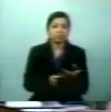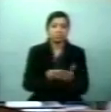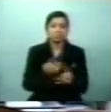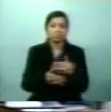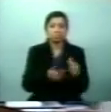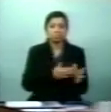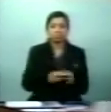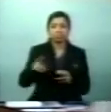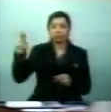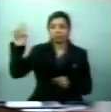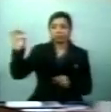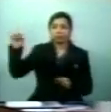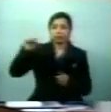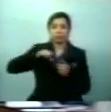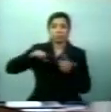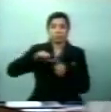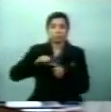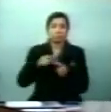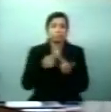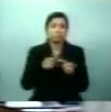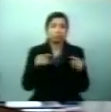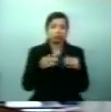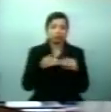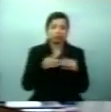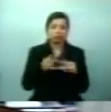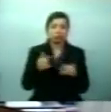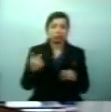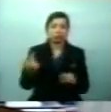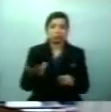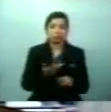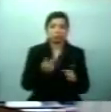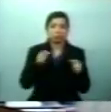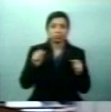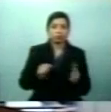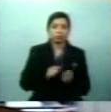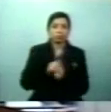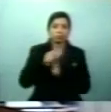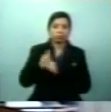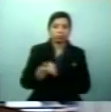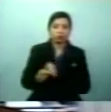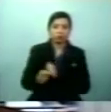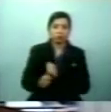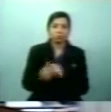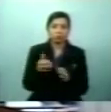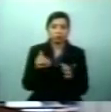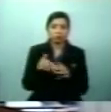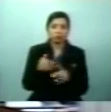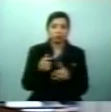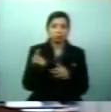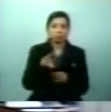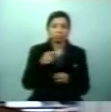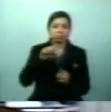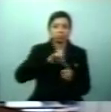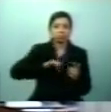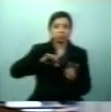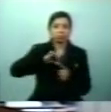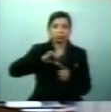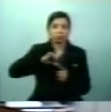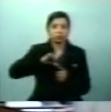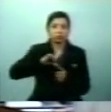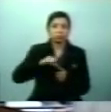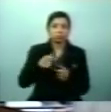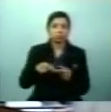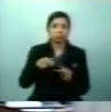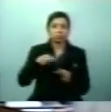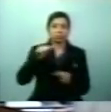Unión Europea, pero que además nos permite avanzar en la tan anhelada integración centroamericana.